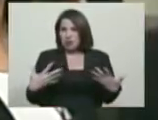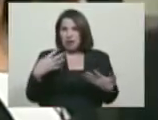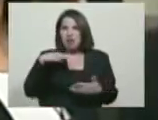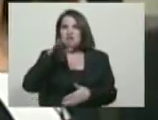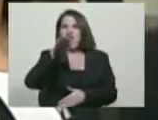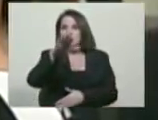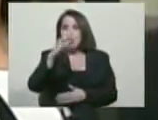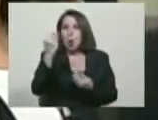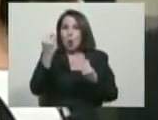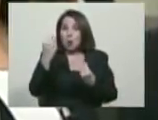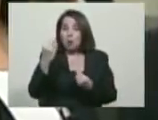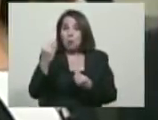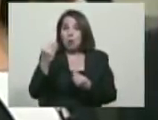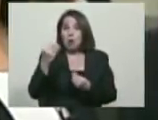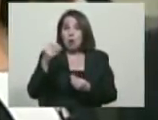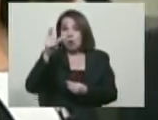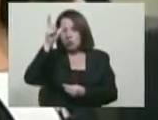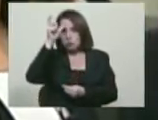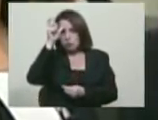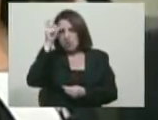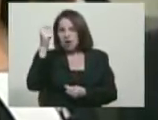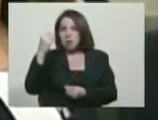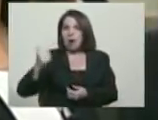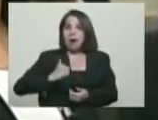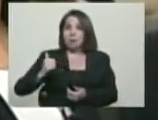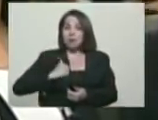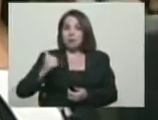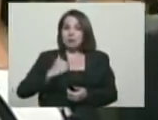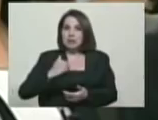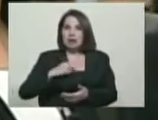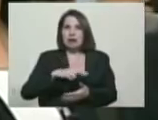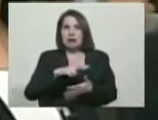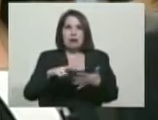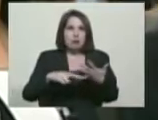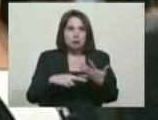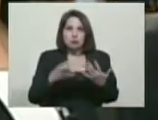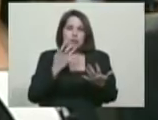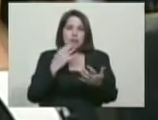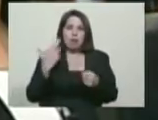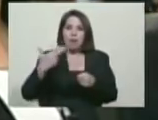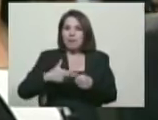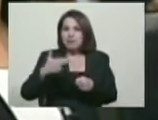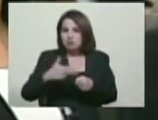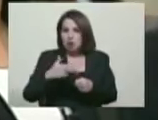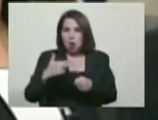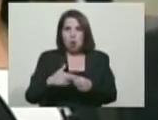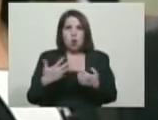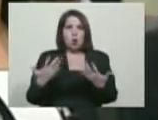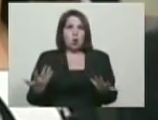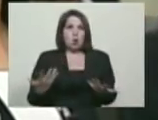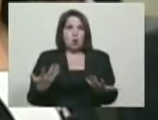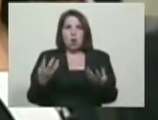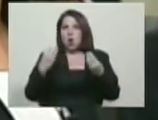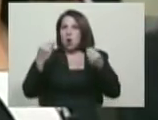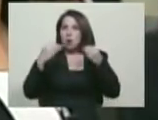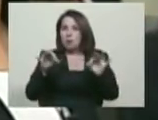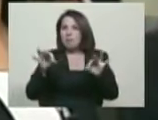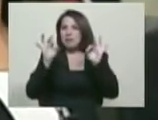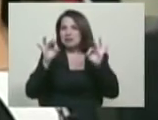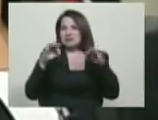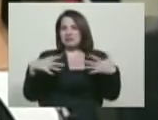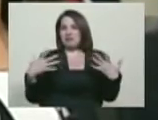futuro Turquía va a tener la oportunidad de aprovechar de los recursos como petróleo, digamos, y en qué manera específica